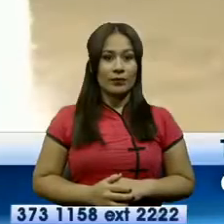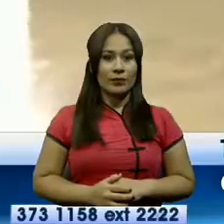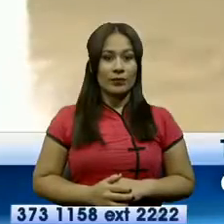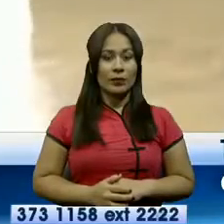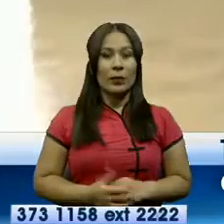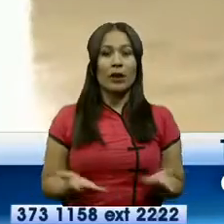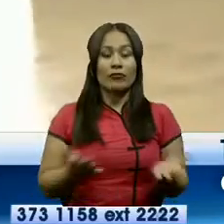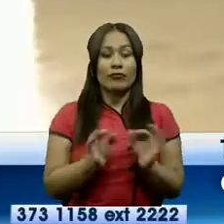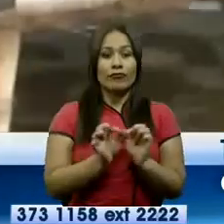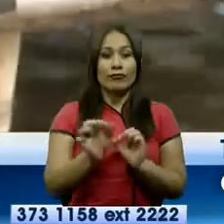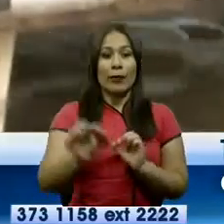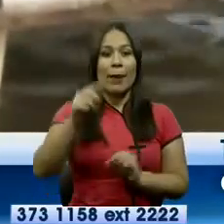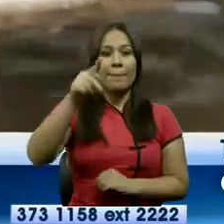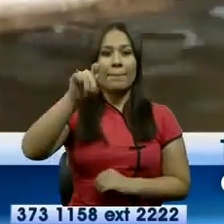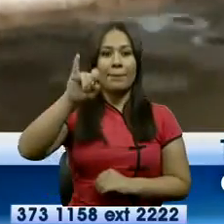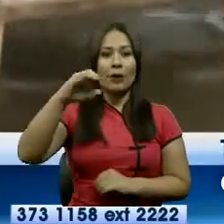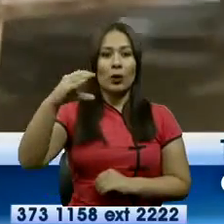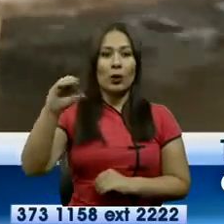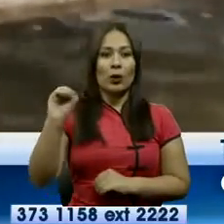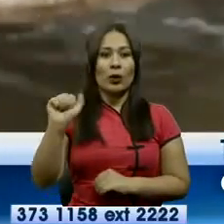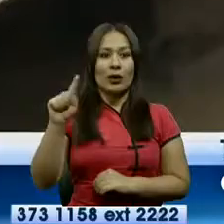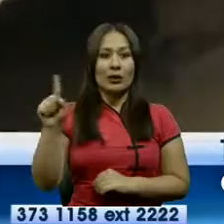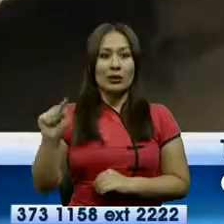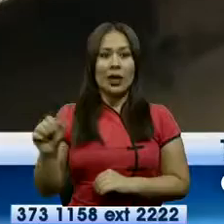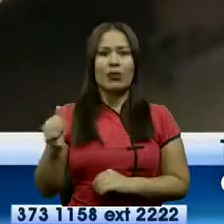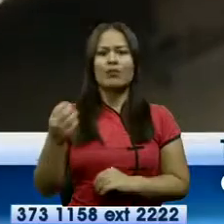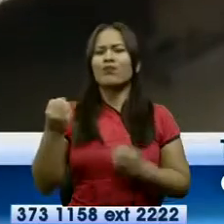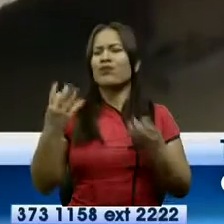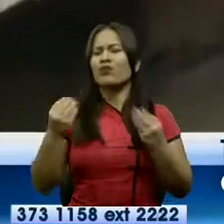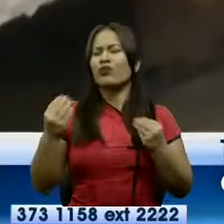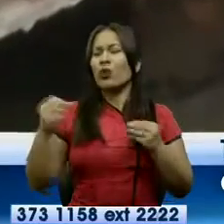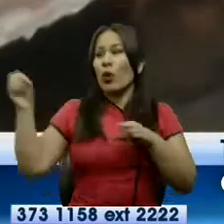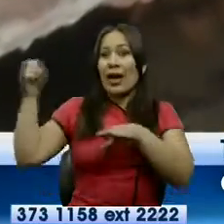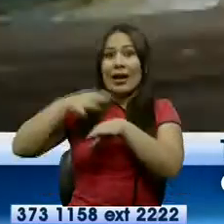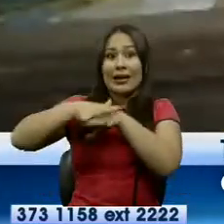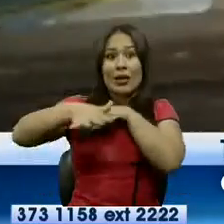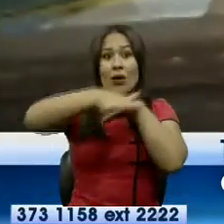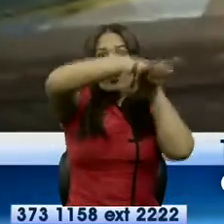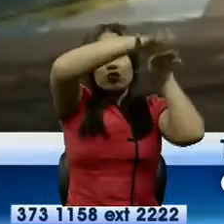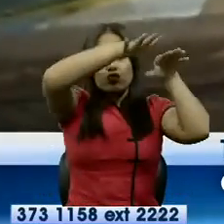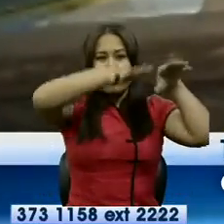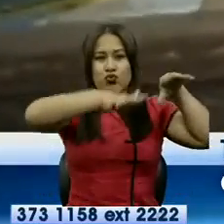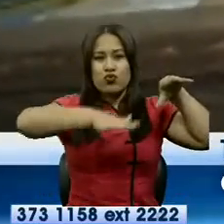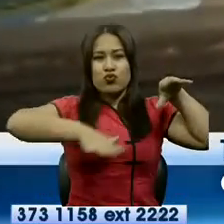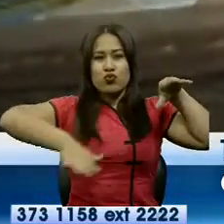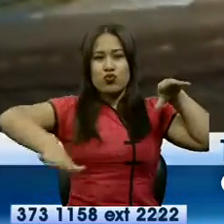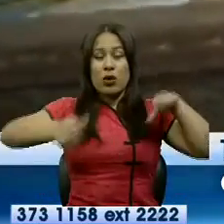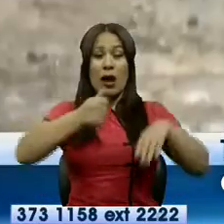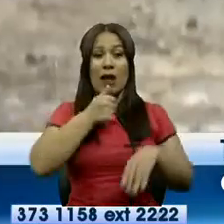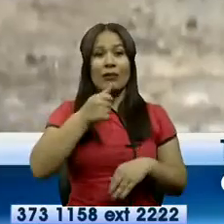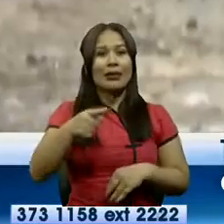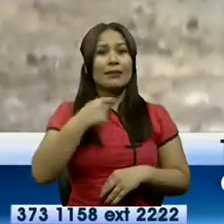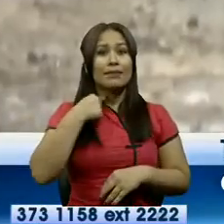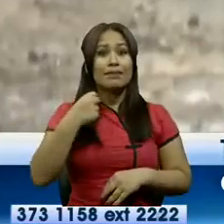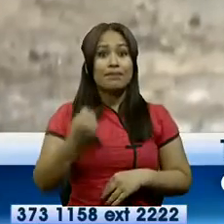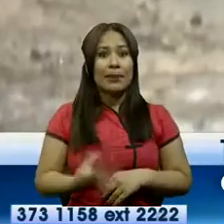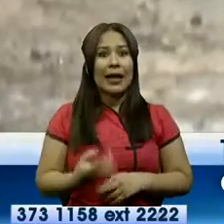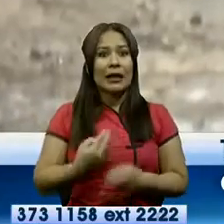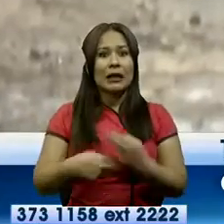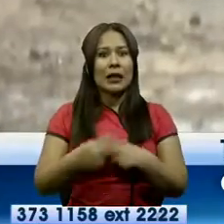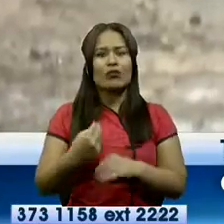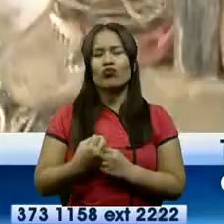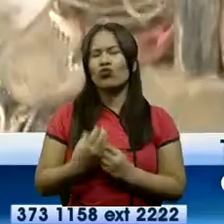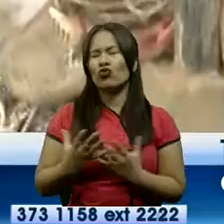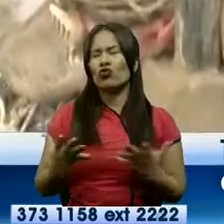En la parroquia Picuazá de Puerto Viejo, el río que viene desde las canteras se desbordó. Las pérdidas de negocios son incalculables, donde el